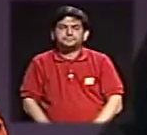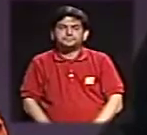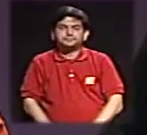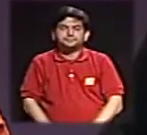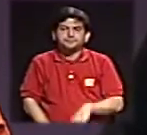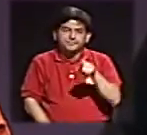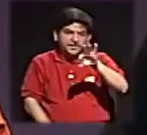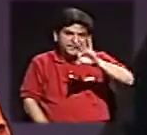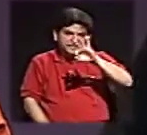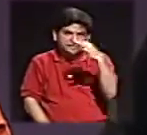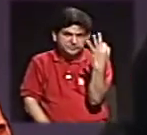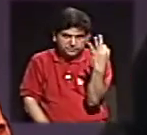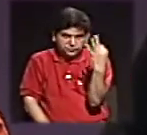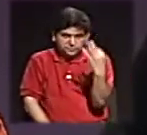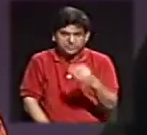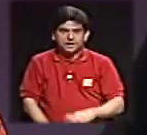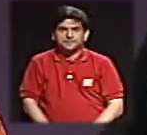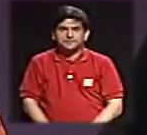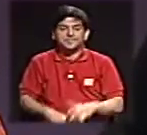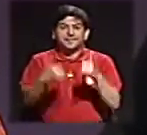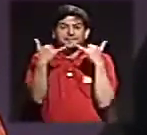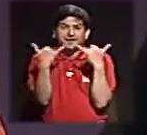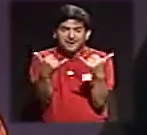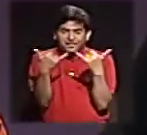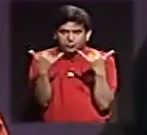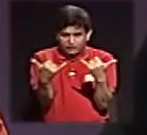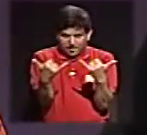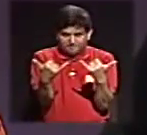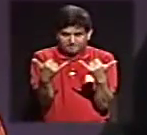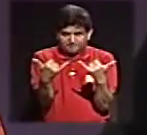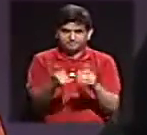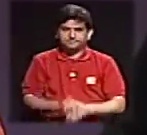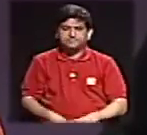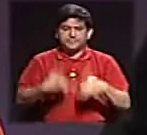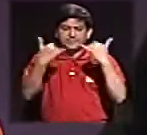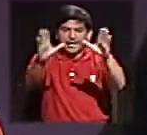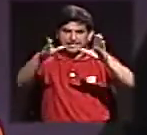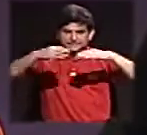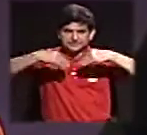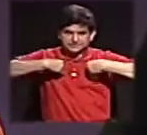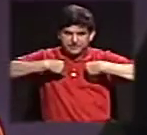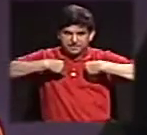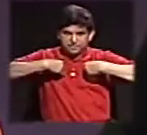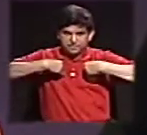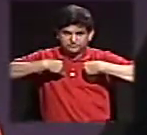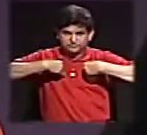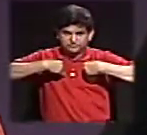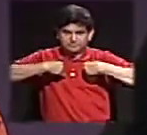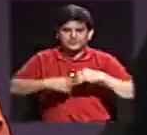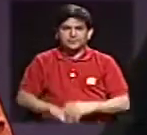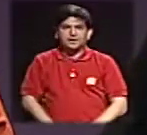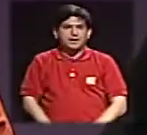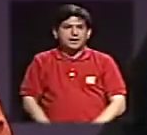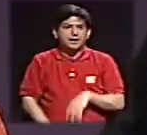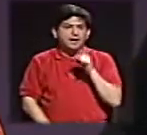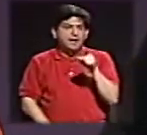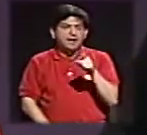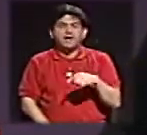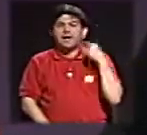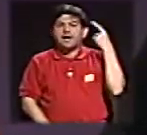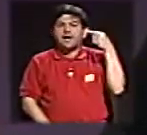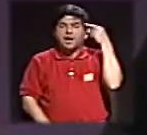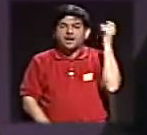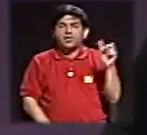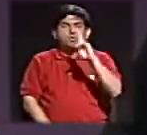sentido, toca ahora, ¿verdad?, que una vez que se admita, ¿verdad? Entonces se le va a dar al